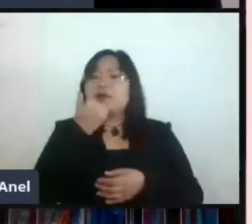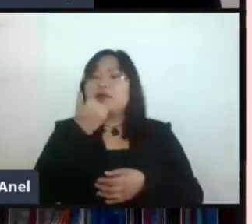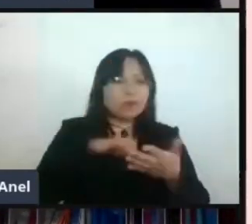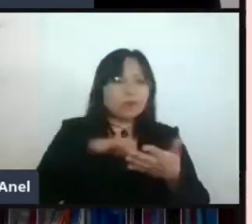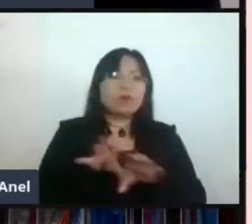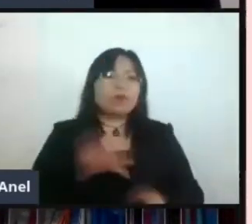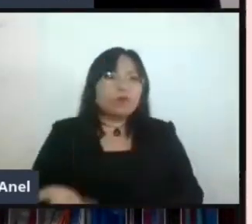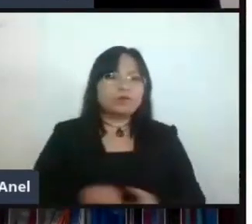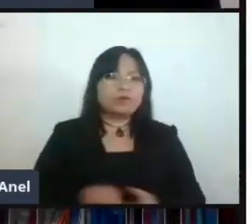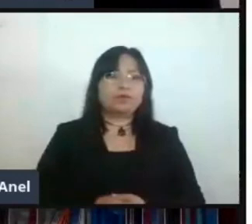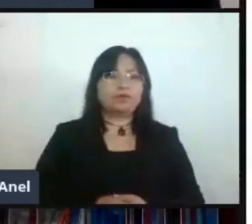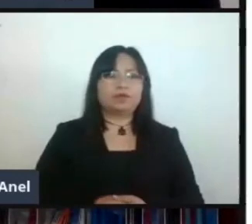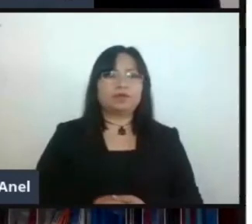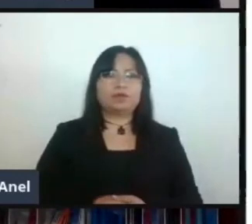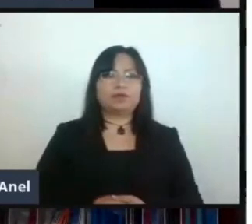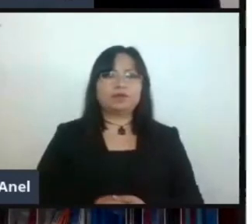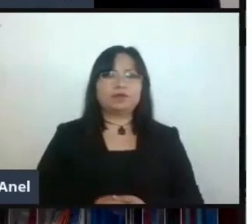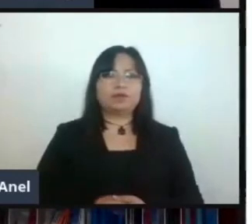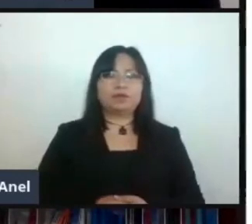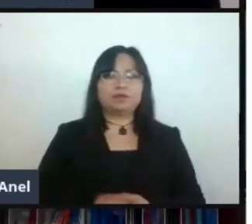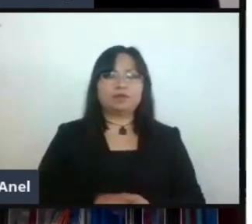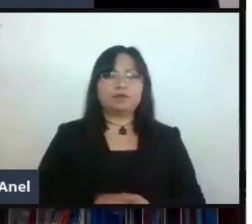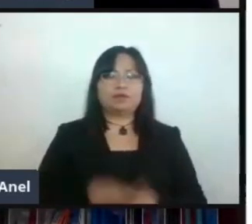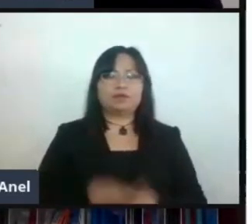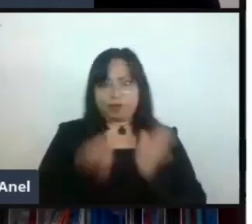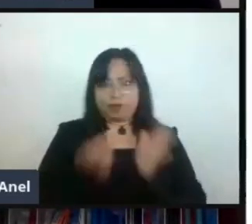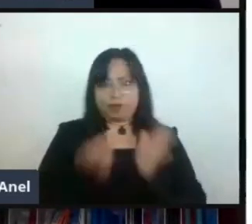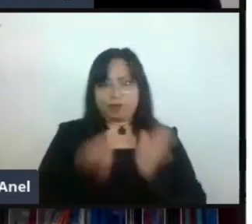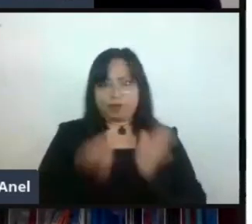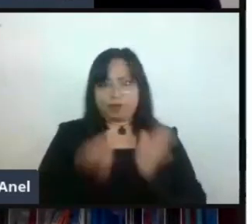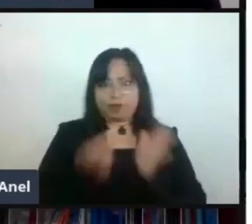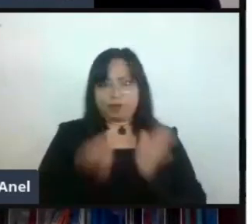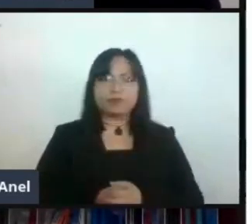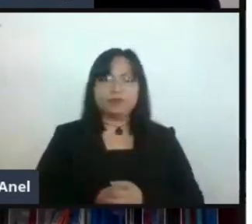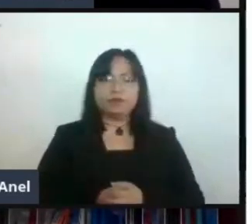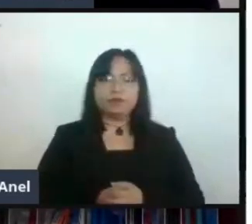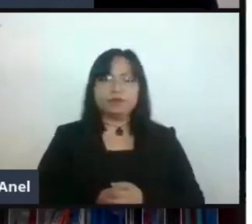Déjame ir de aquí, por ejemplo, me voy a ir acá.